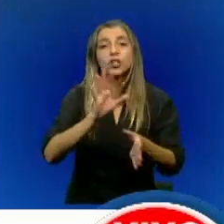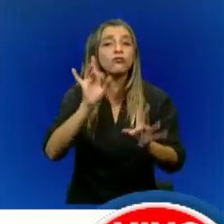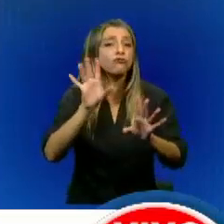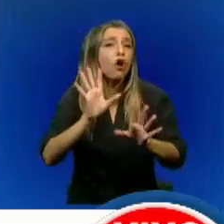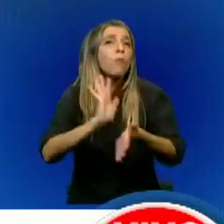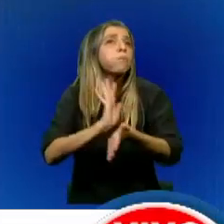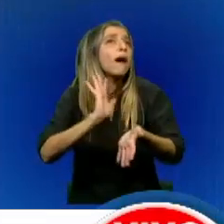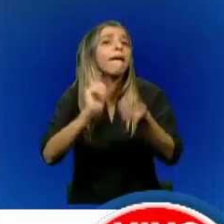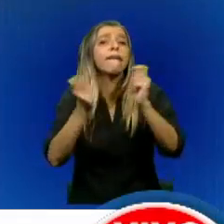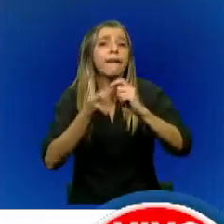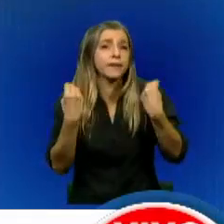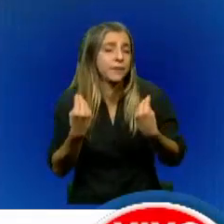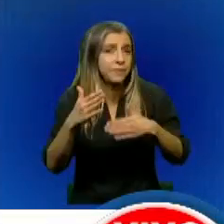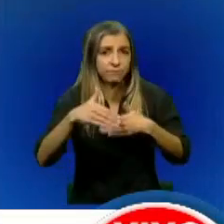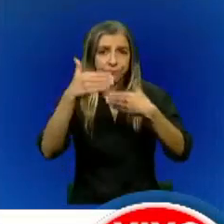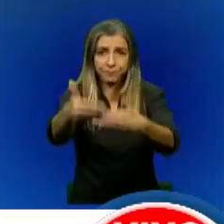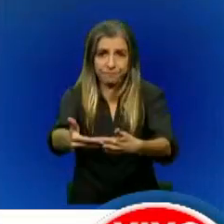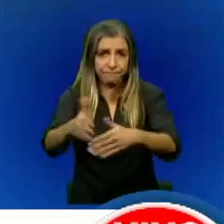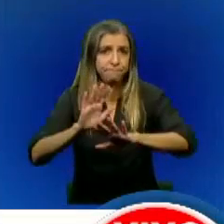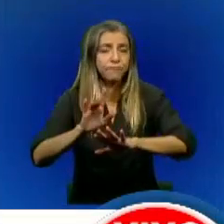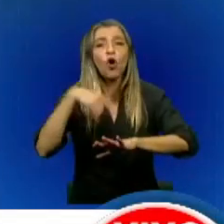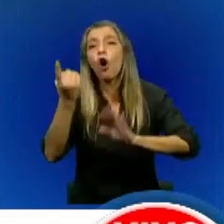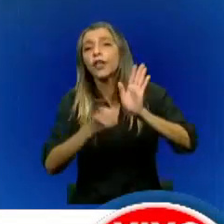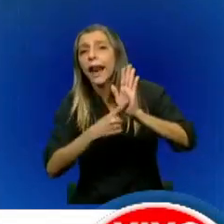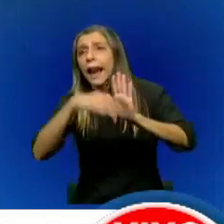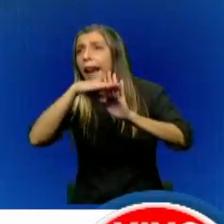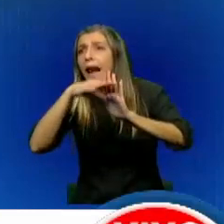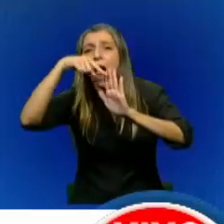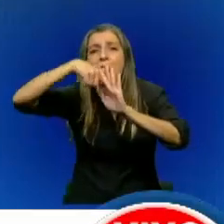mes, sin alteración de ninguna regla de juego,